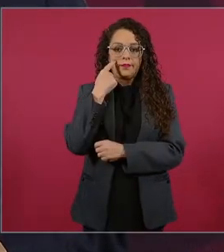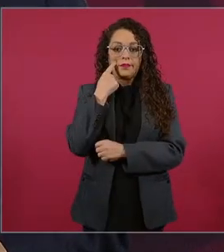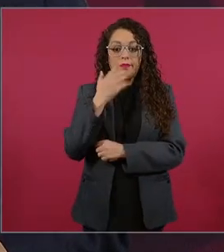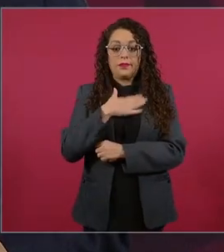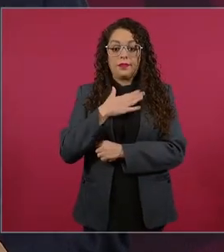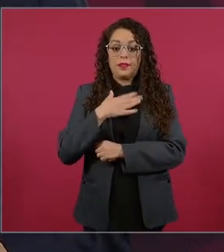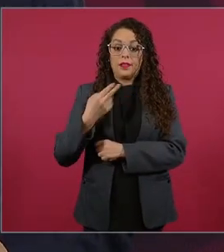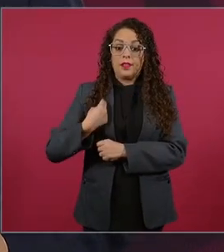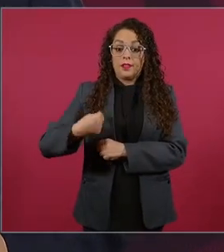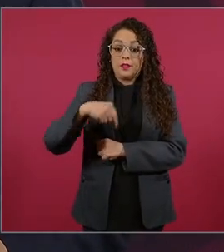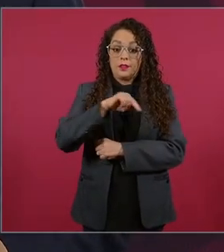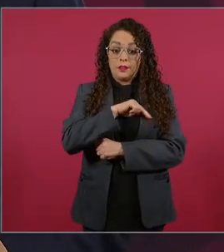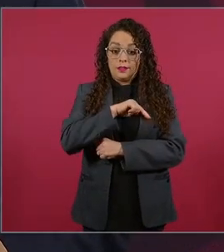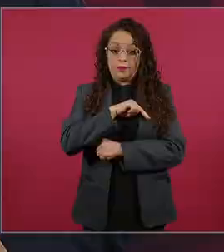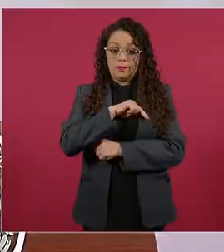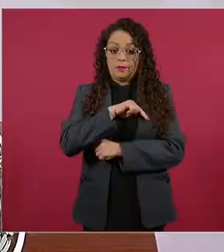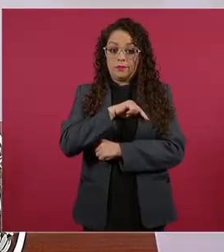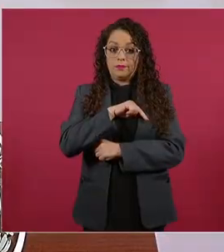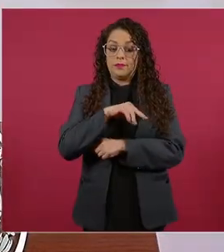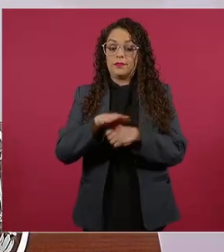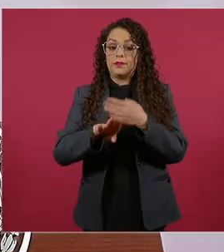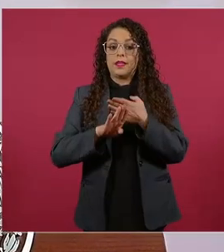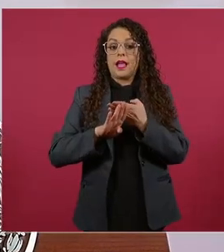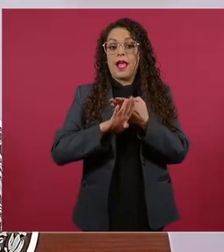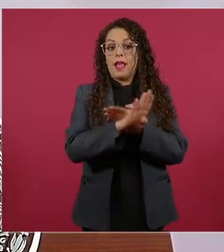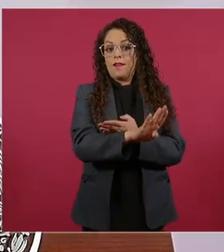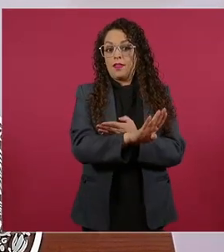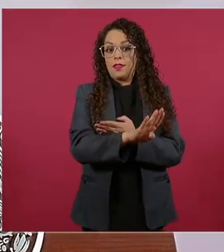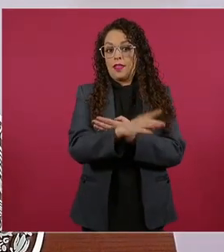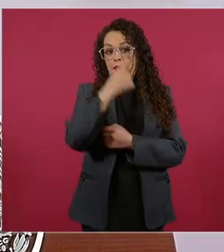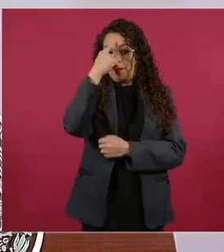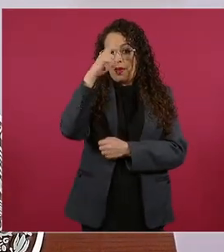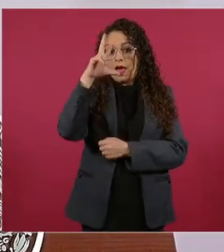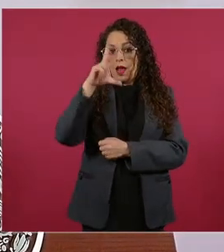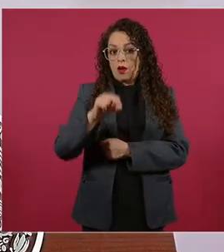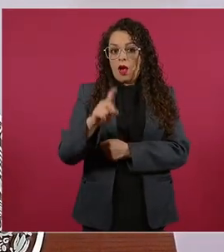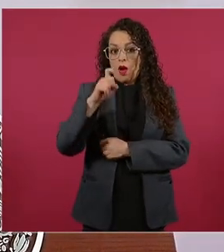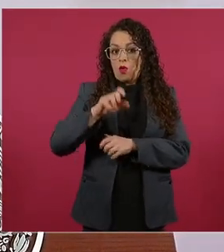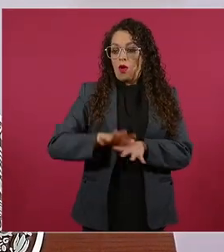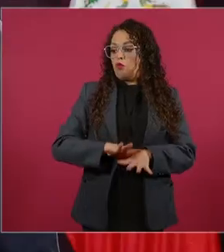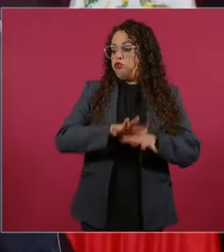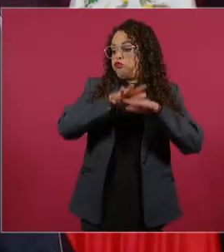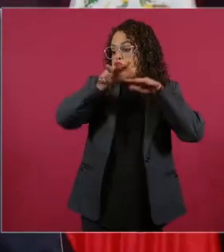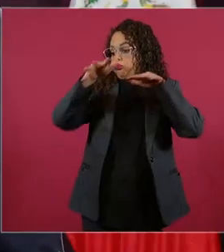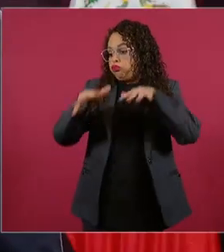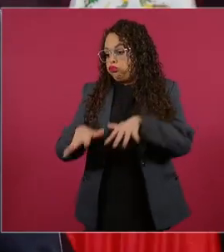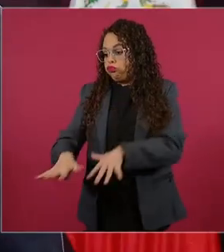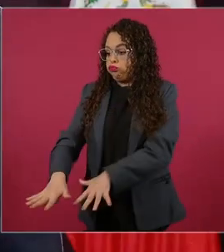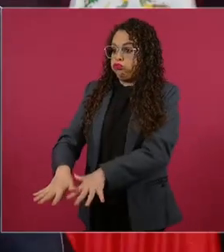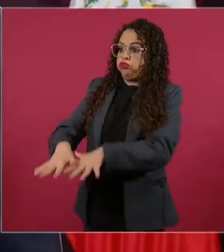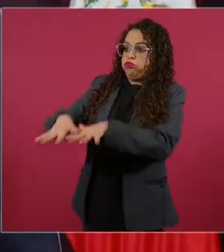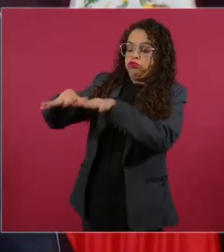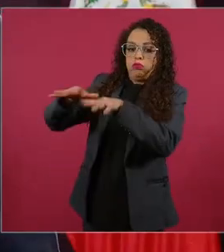de la inundación a Tula, pero el agua está